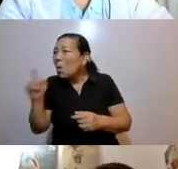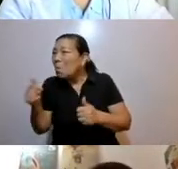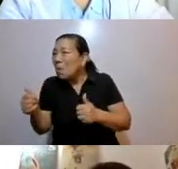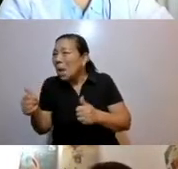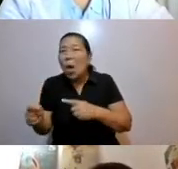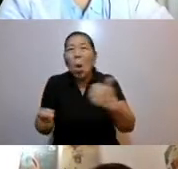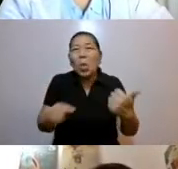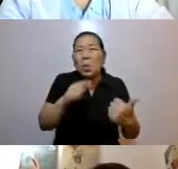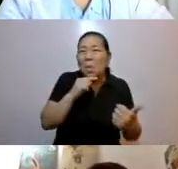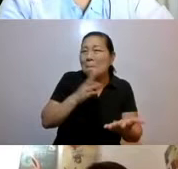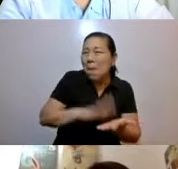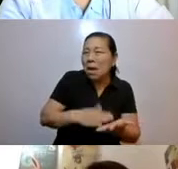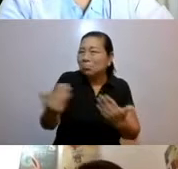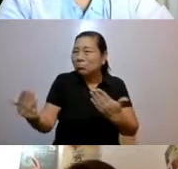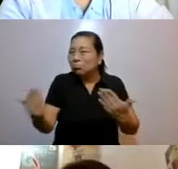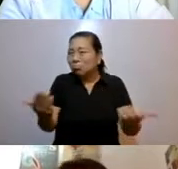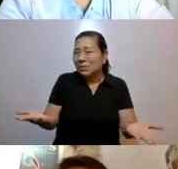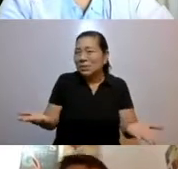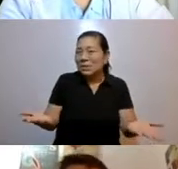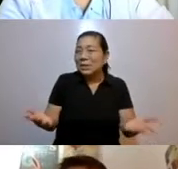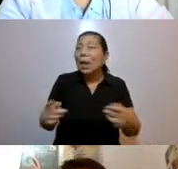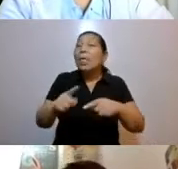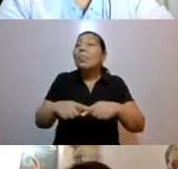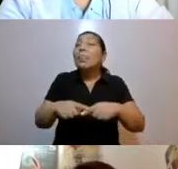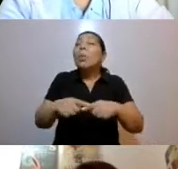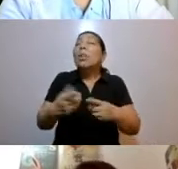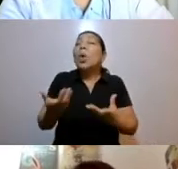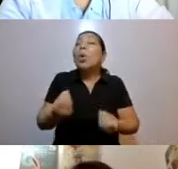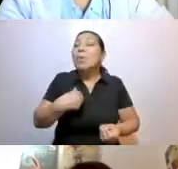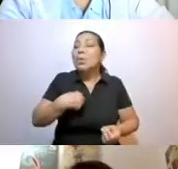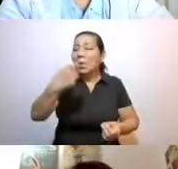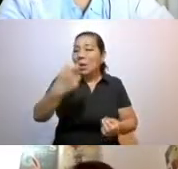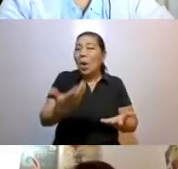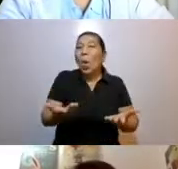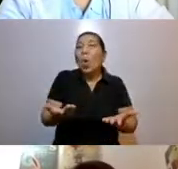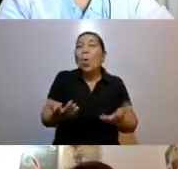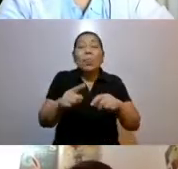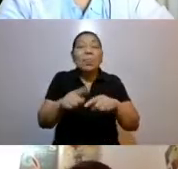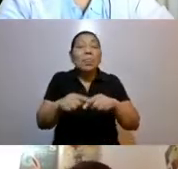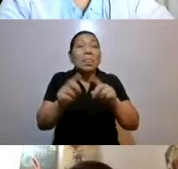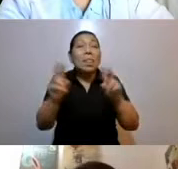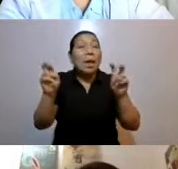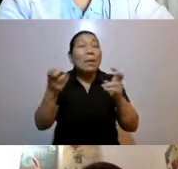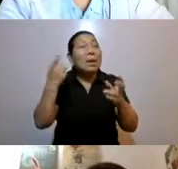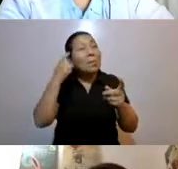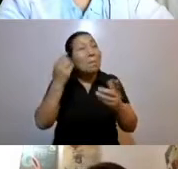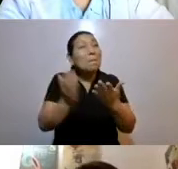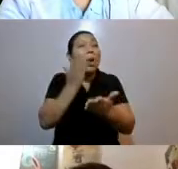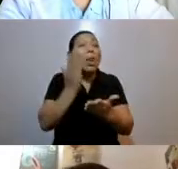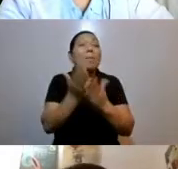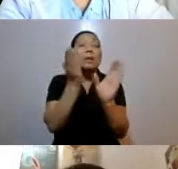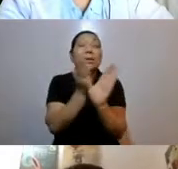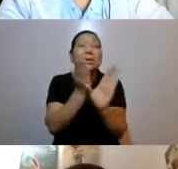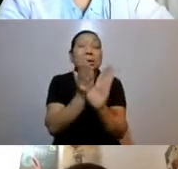tal pareja me va mal, por ejemplo. Depende de la situación, está más bien relacionado a un tema psicológico. Igualmente